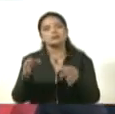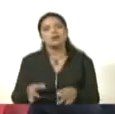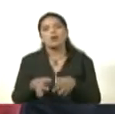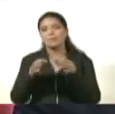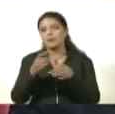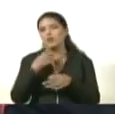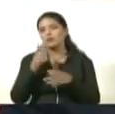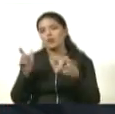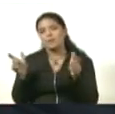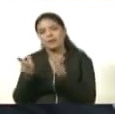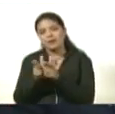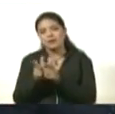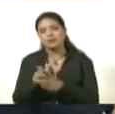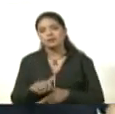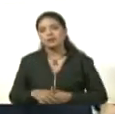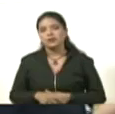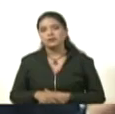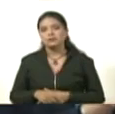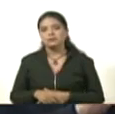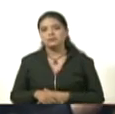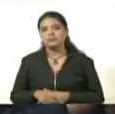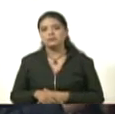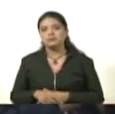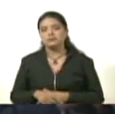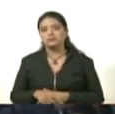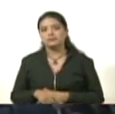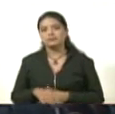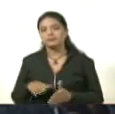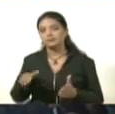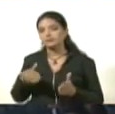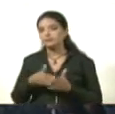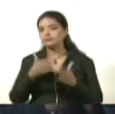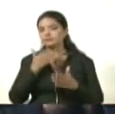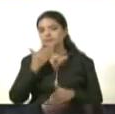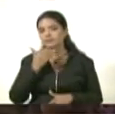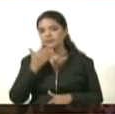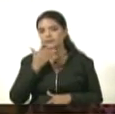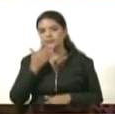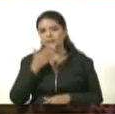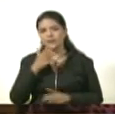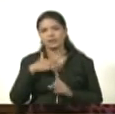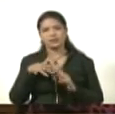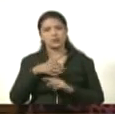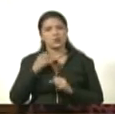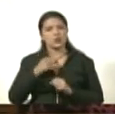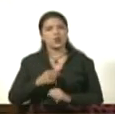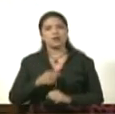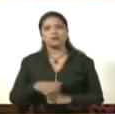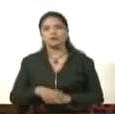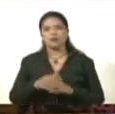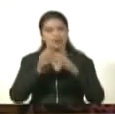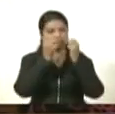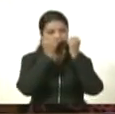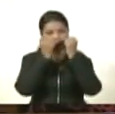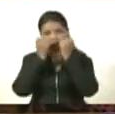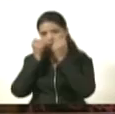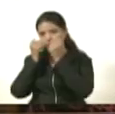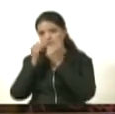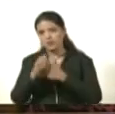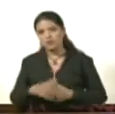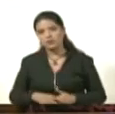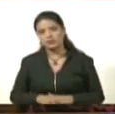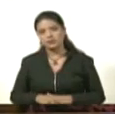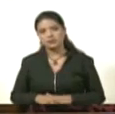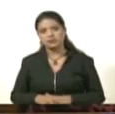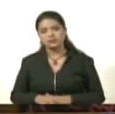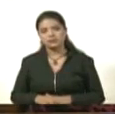minúsculo, han cometido o han llegado a cometer un acto tan atroz como es el terrorismo.